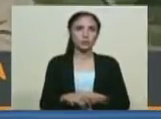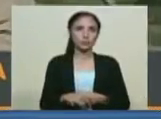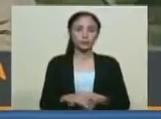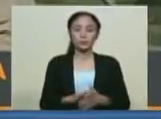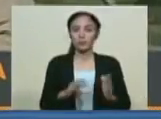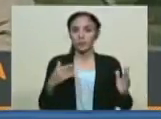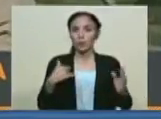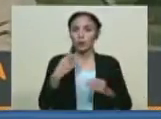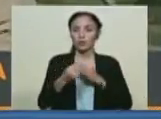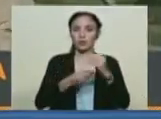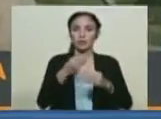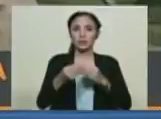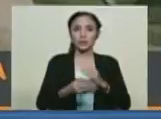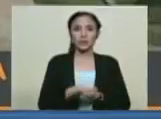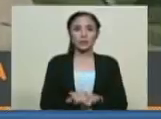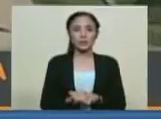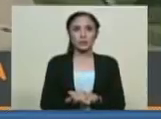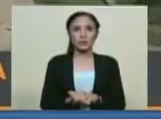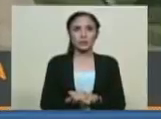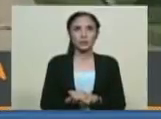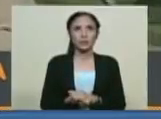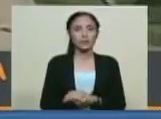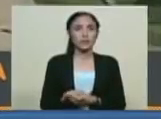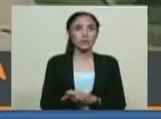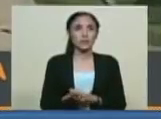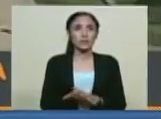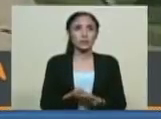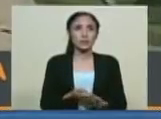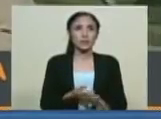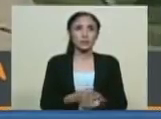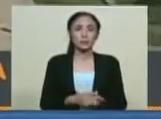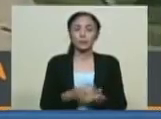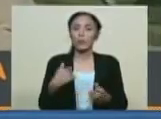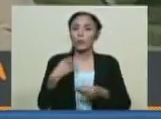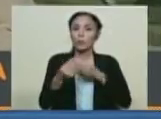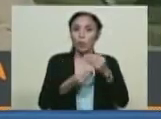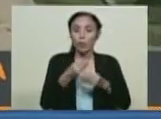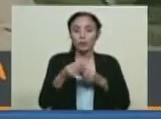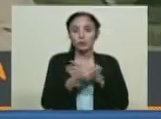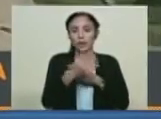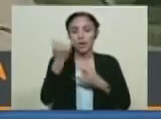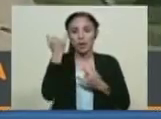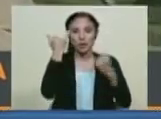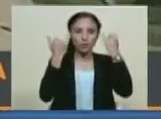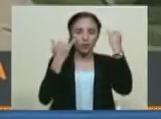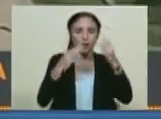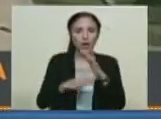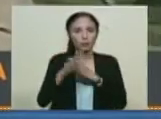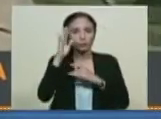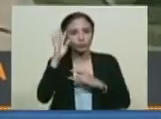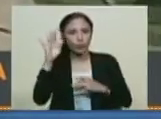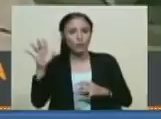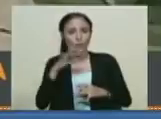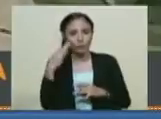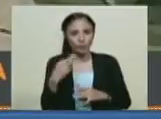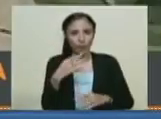hace sus sueños de bienestar, de futuro, sus sueños de felicidad popular, los hace